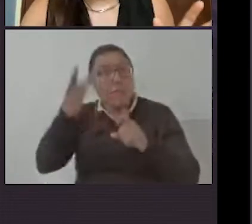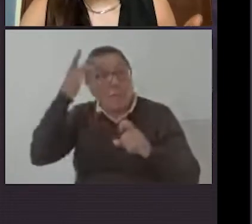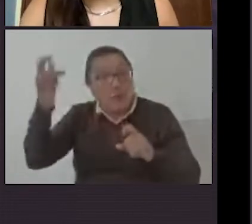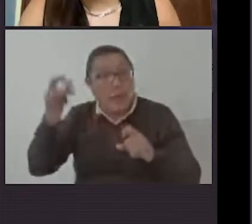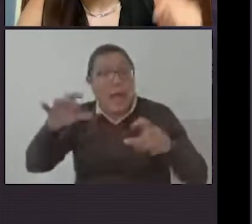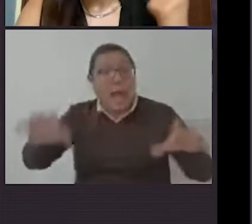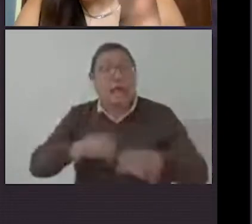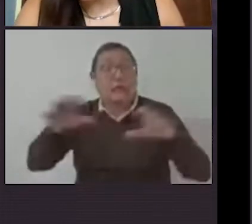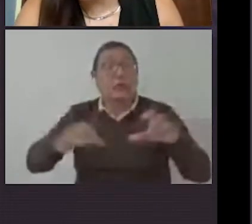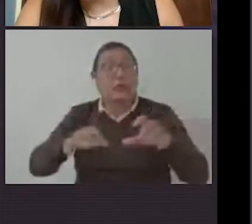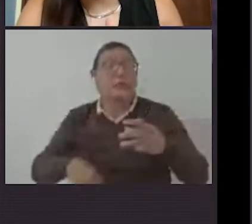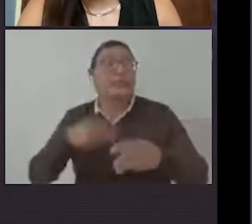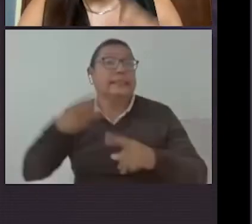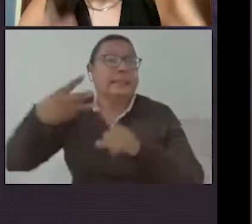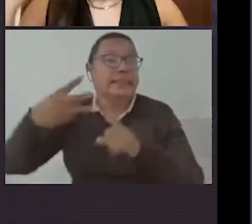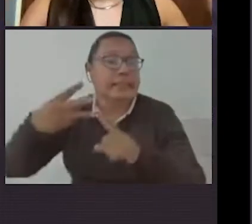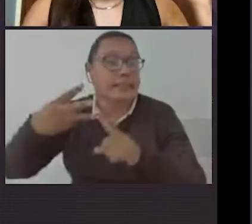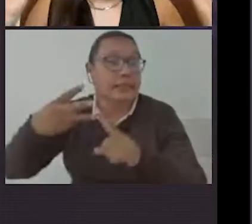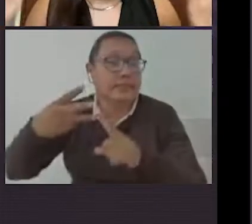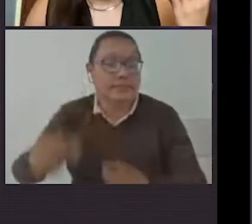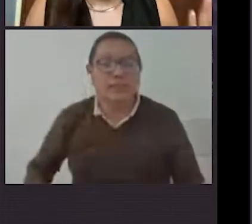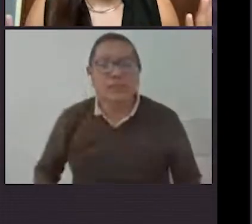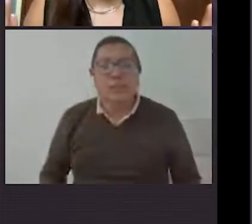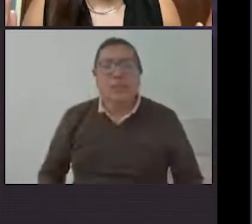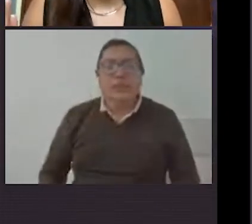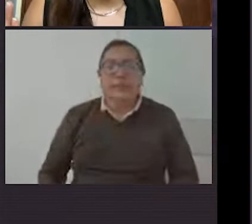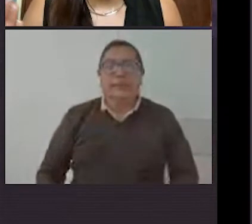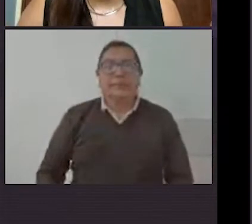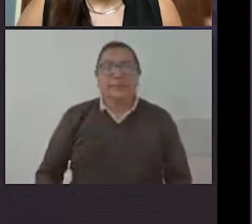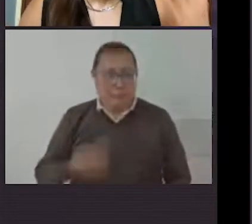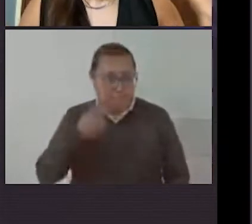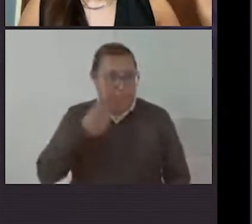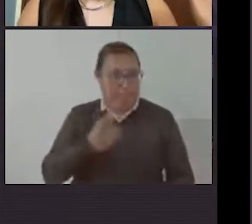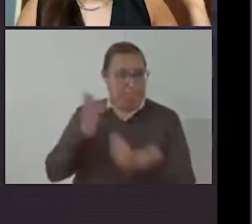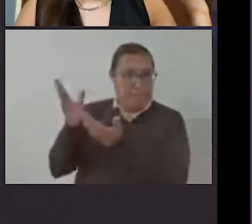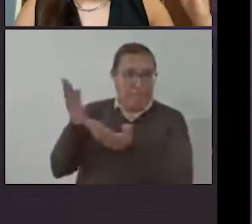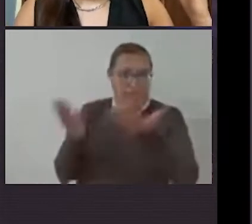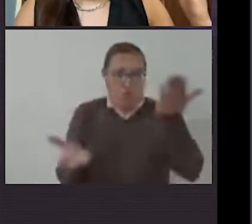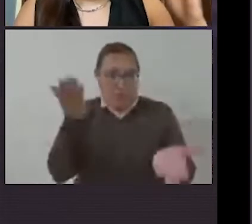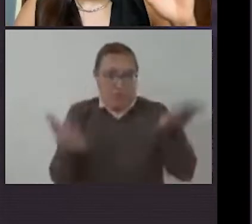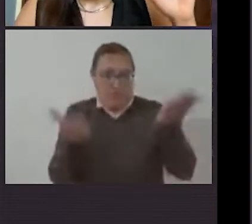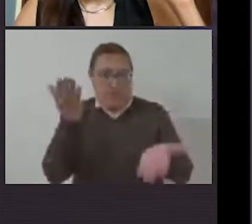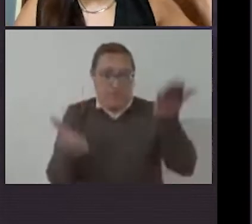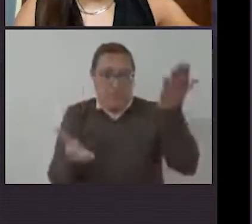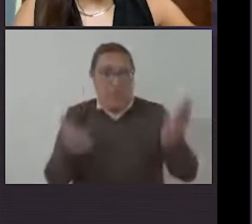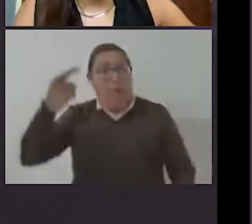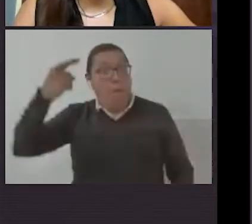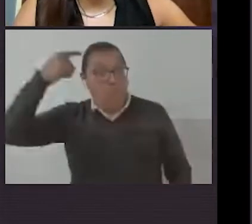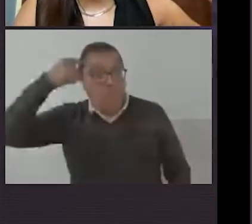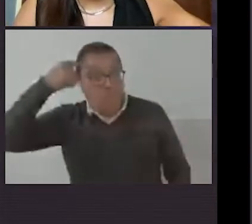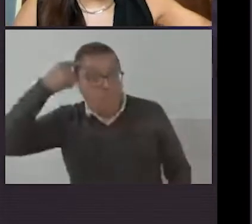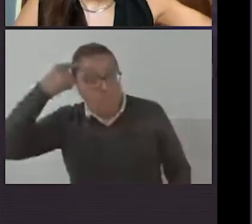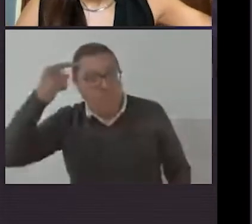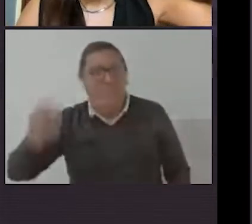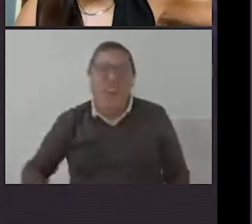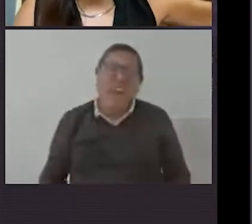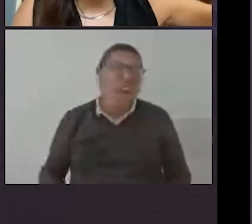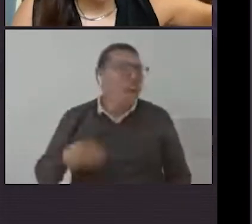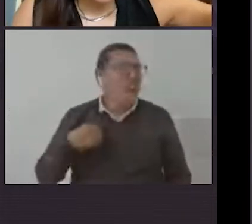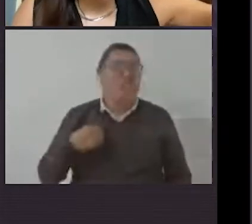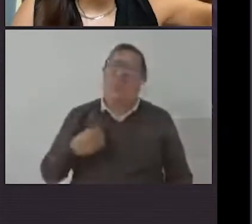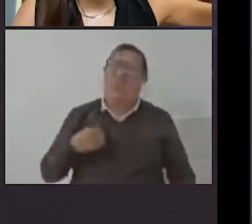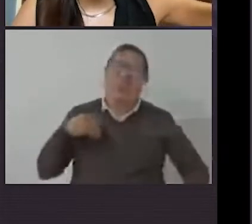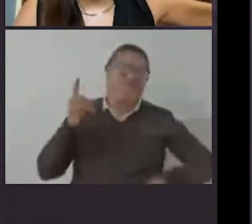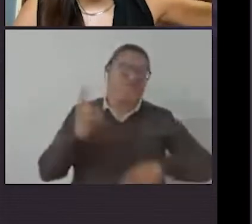a ver rápidamente ejemplos de diferentes tipos de pensamientos. Pensamientos como no soy suficiente, es el